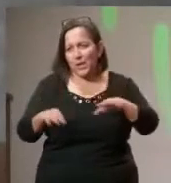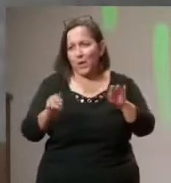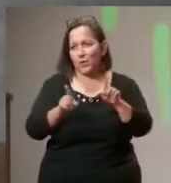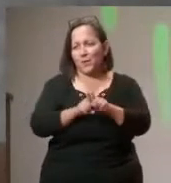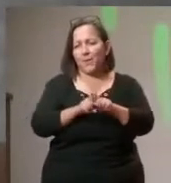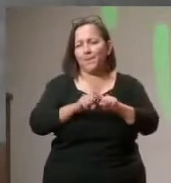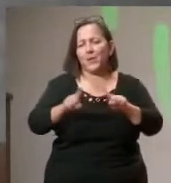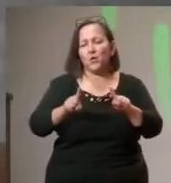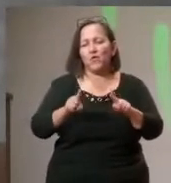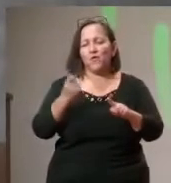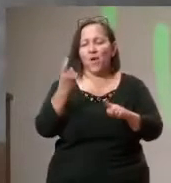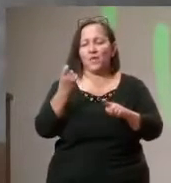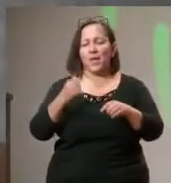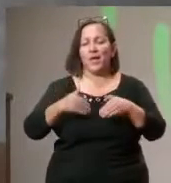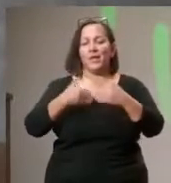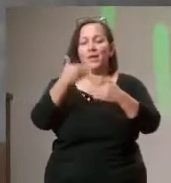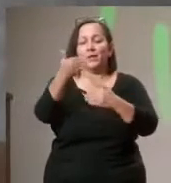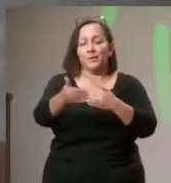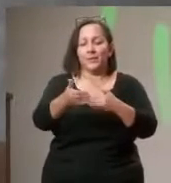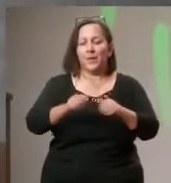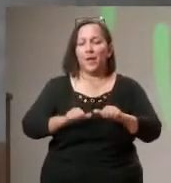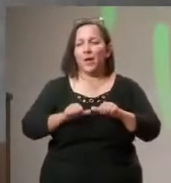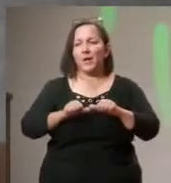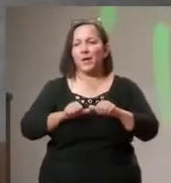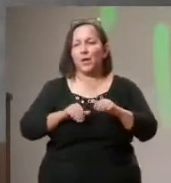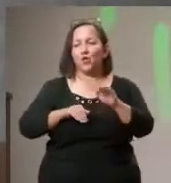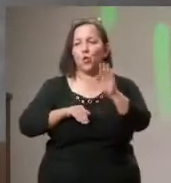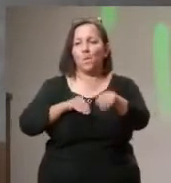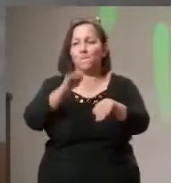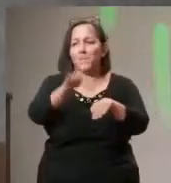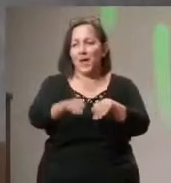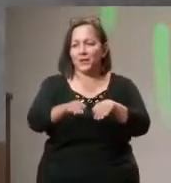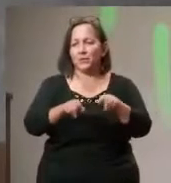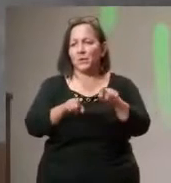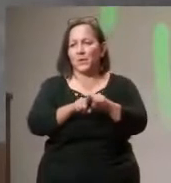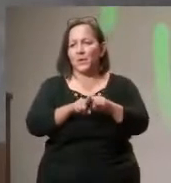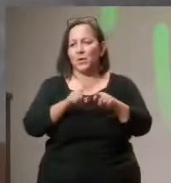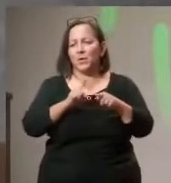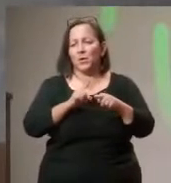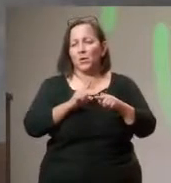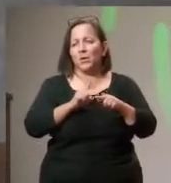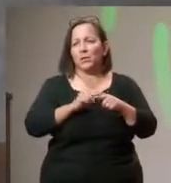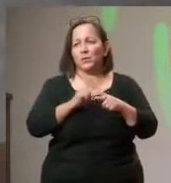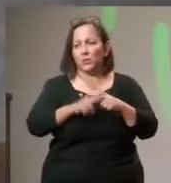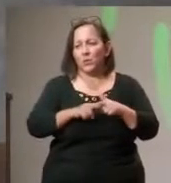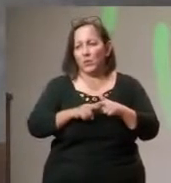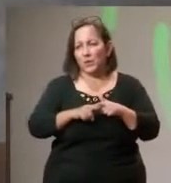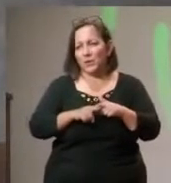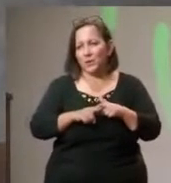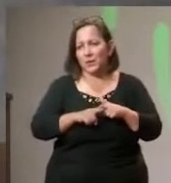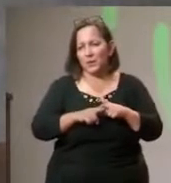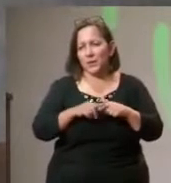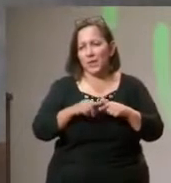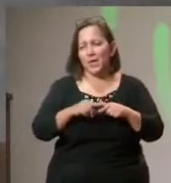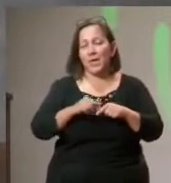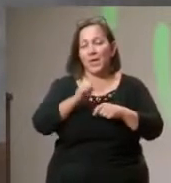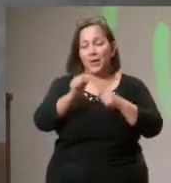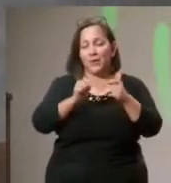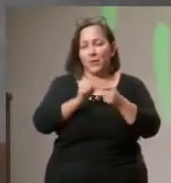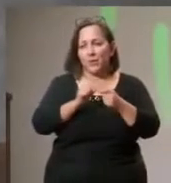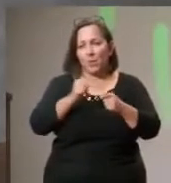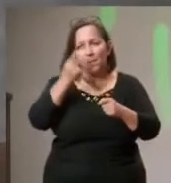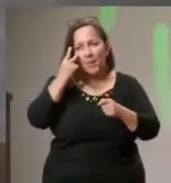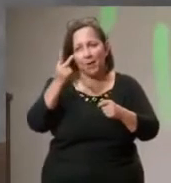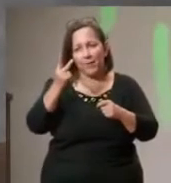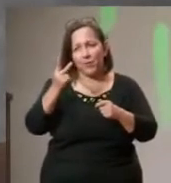el otro paso, ¿verdad? Que a nivel de recuperación de nuestros cuerpos receptores, en definitiva, para